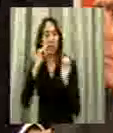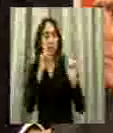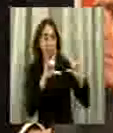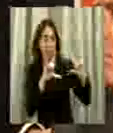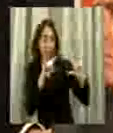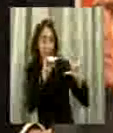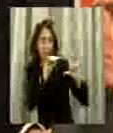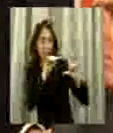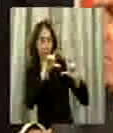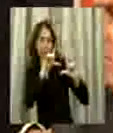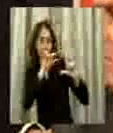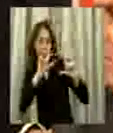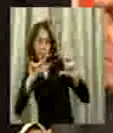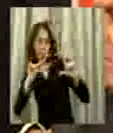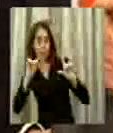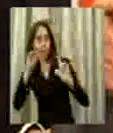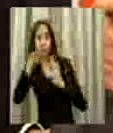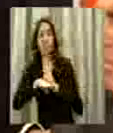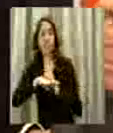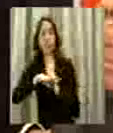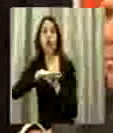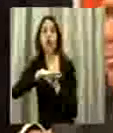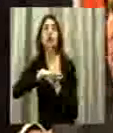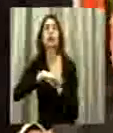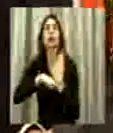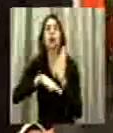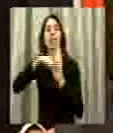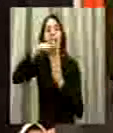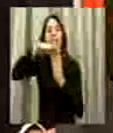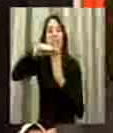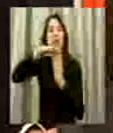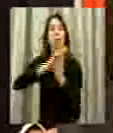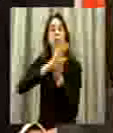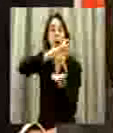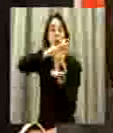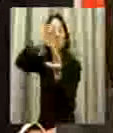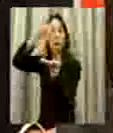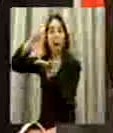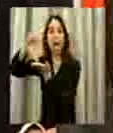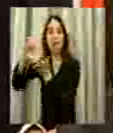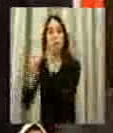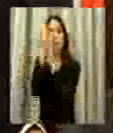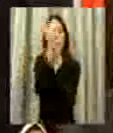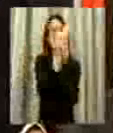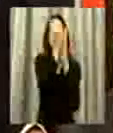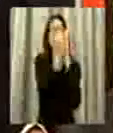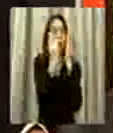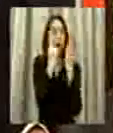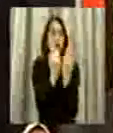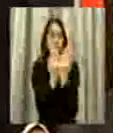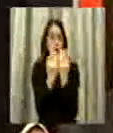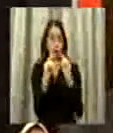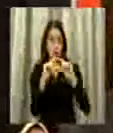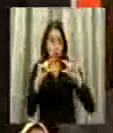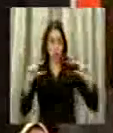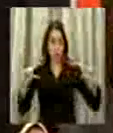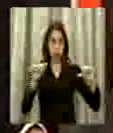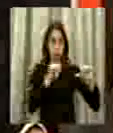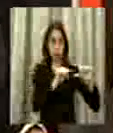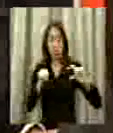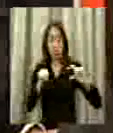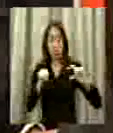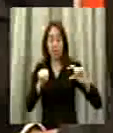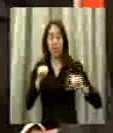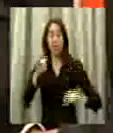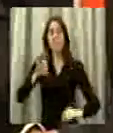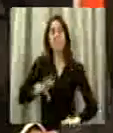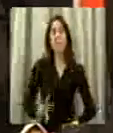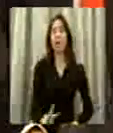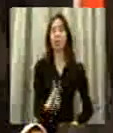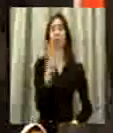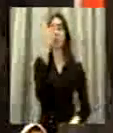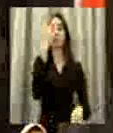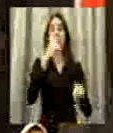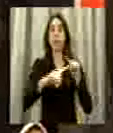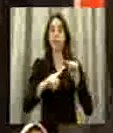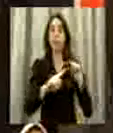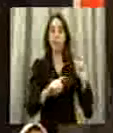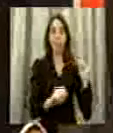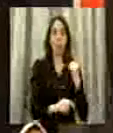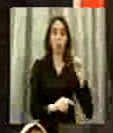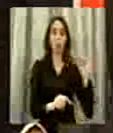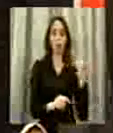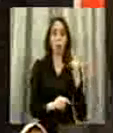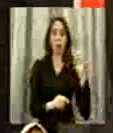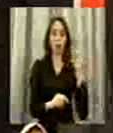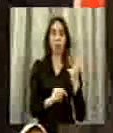niveles, son todos países desarrollados. Pero ojo con este punto, son todos países desarrollados porque nosotros acabamos de salir por tercera vez en 3 años,